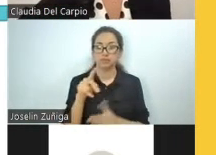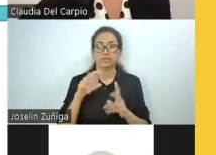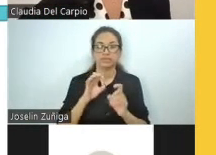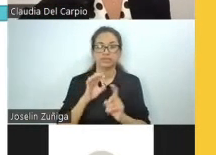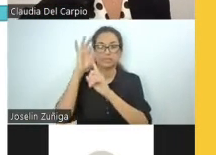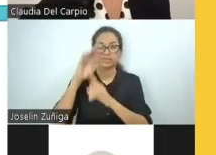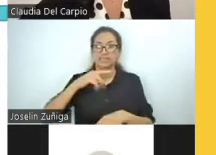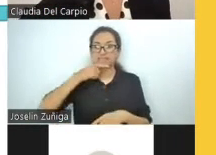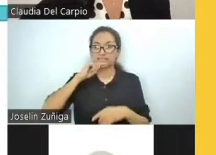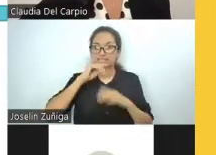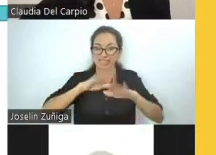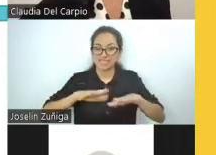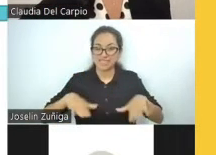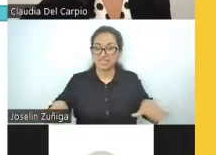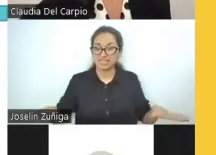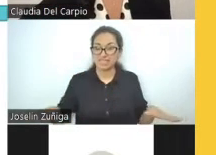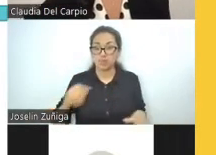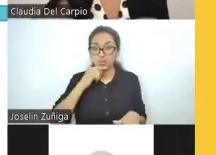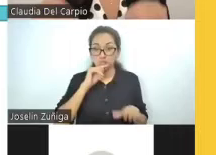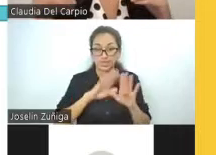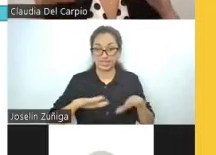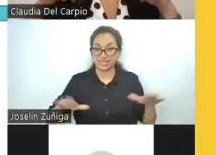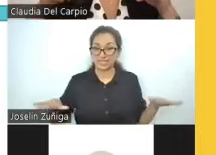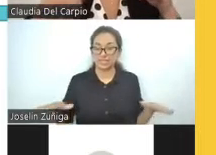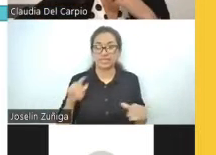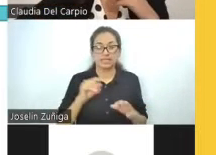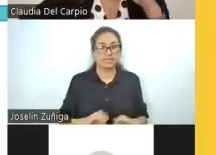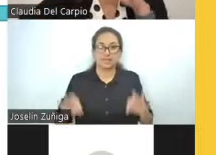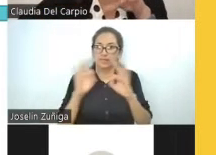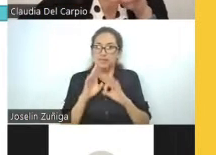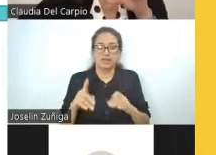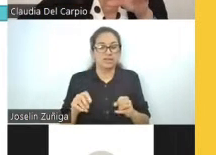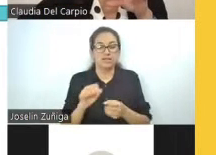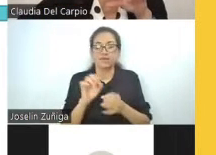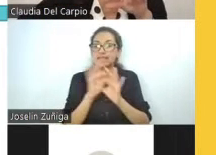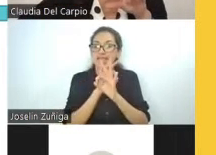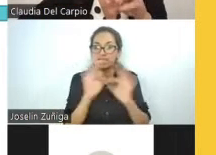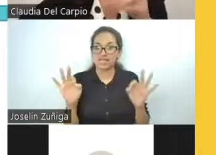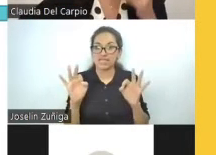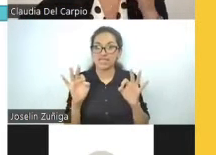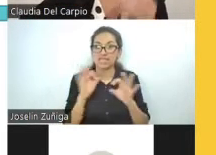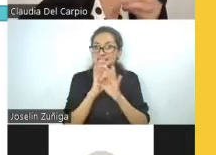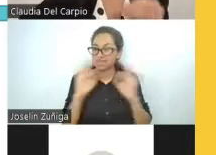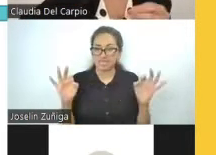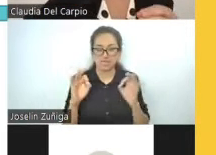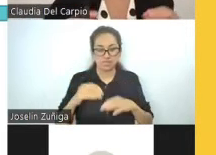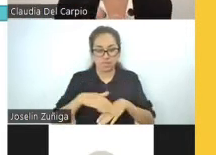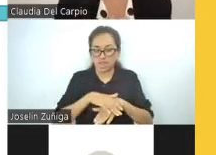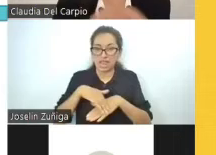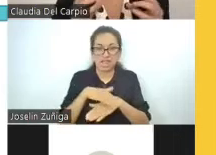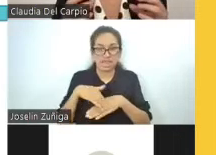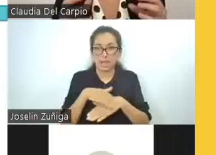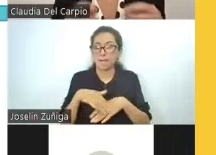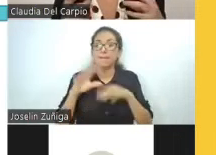porque la higiene debe ser a fondo con nuestros dedos en estos pliegues donde se forma esta